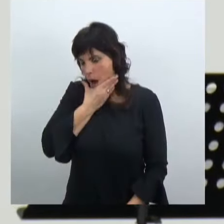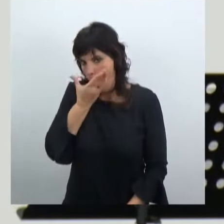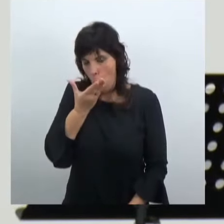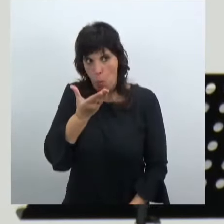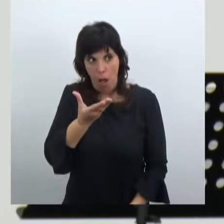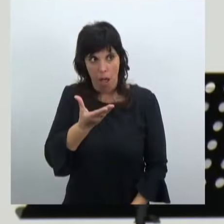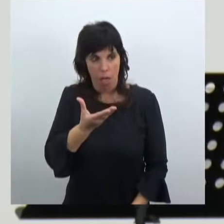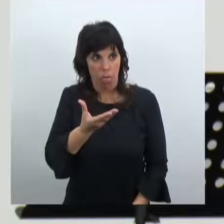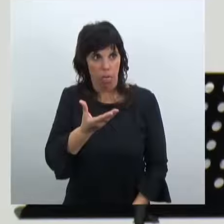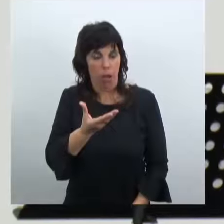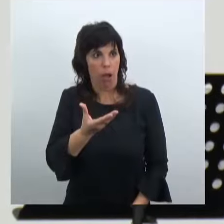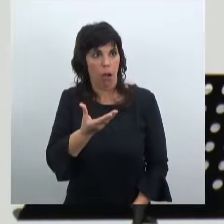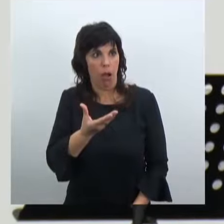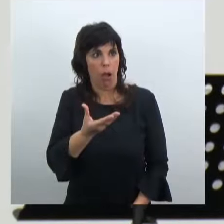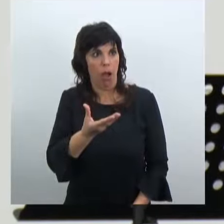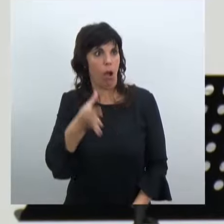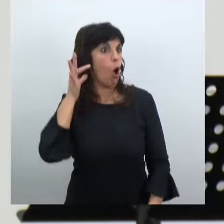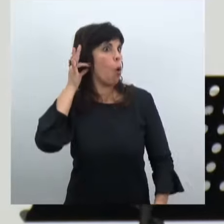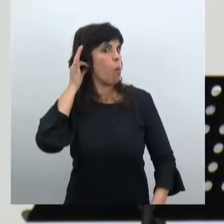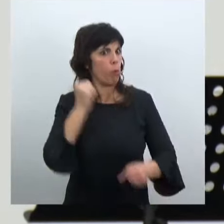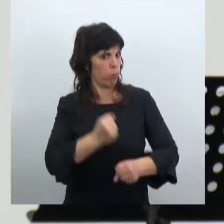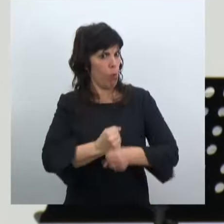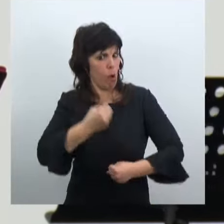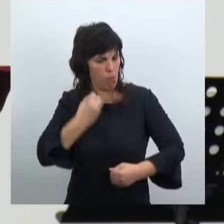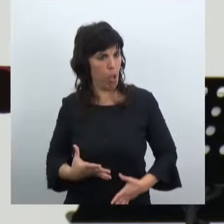No me quiero meter en este tema, pero mujeres saben trabajar.